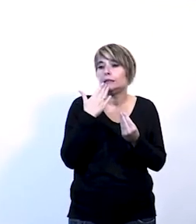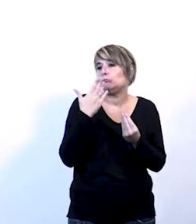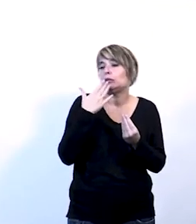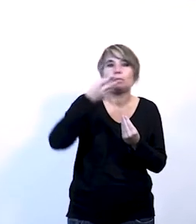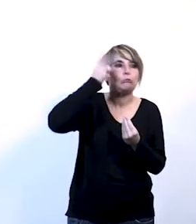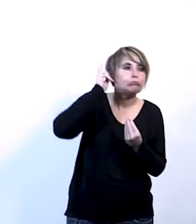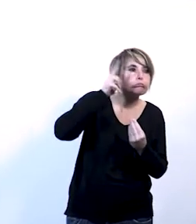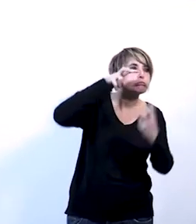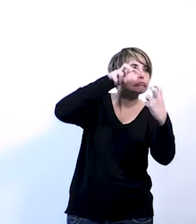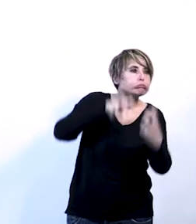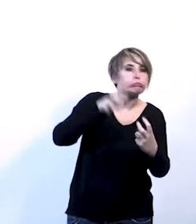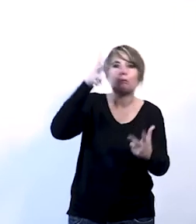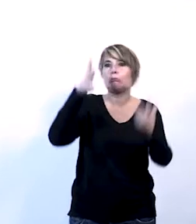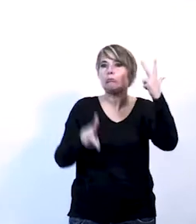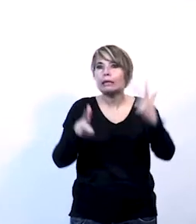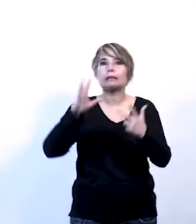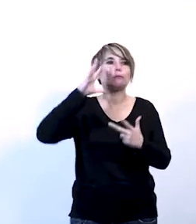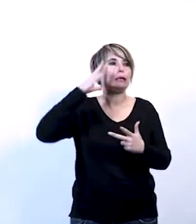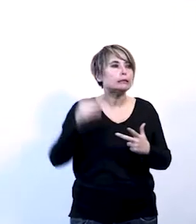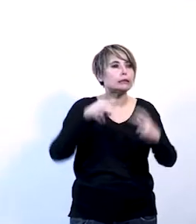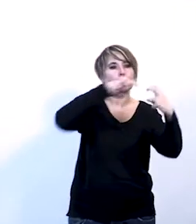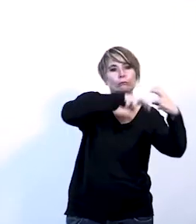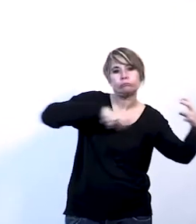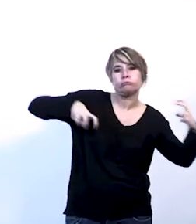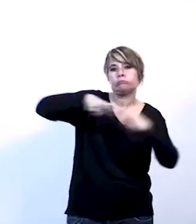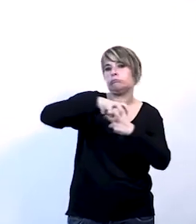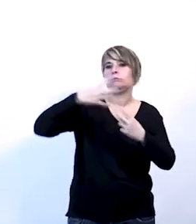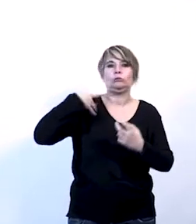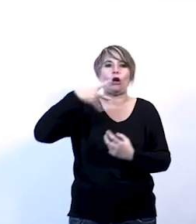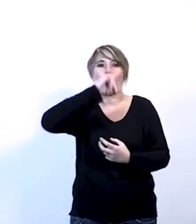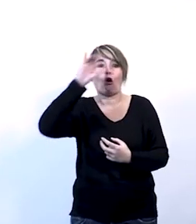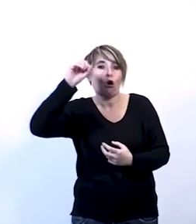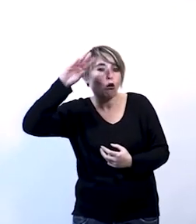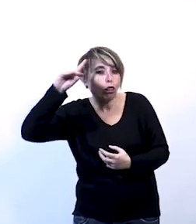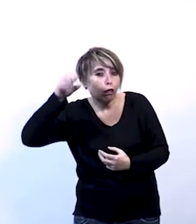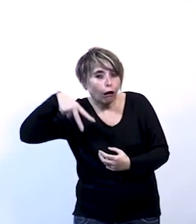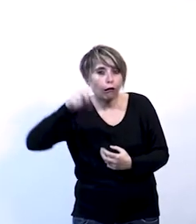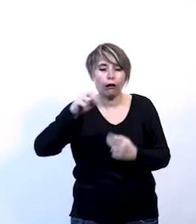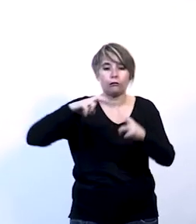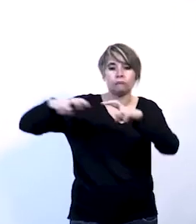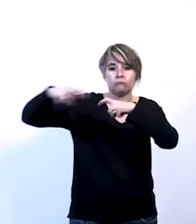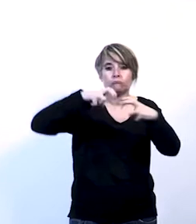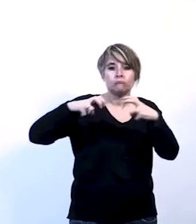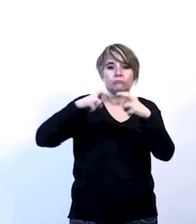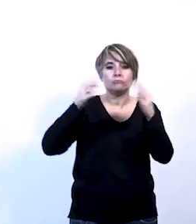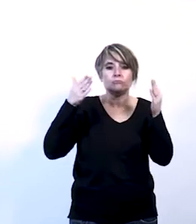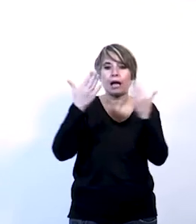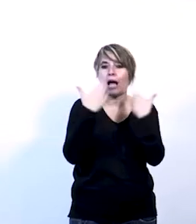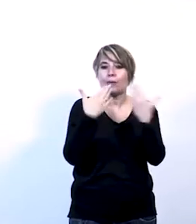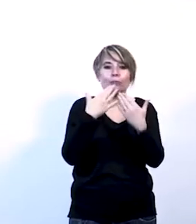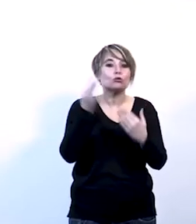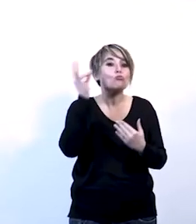con una española, con una vasca, con una palestina y una jordana, por ejemplo, y hablamos como mujeres